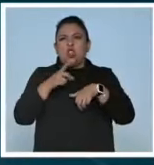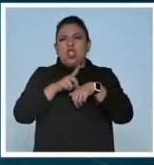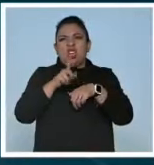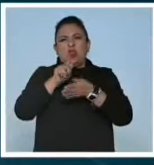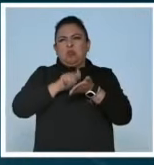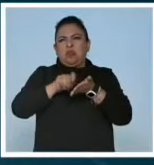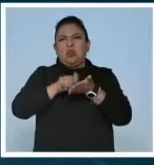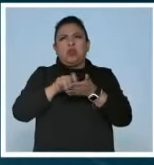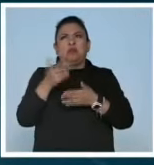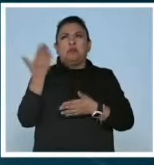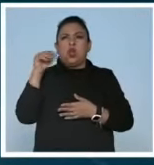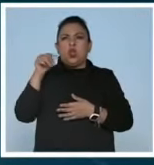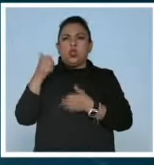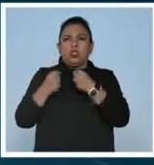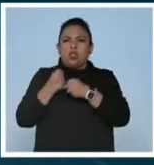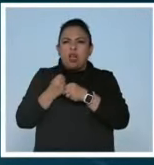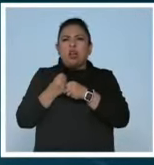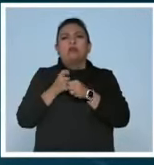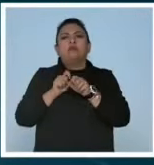hace 11 años.